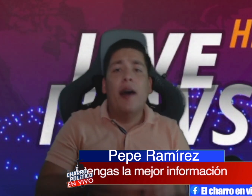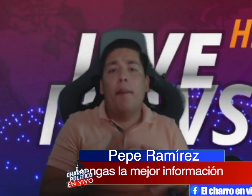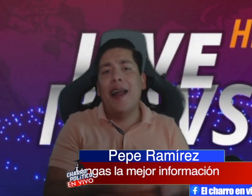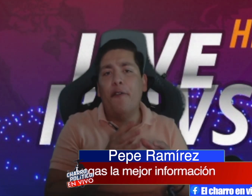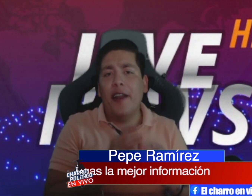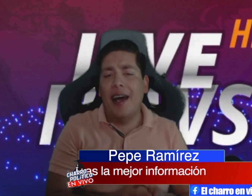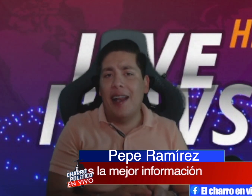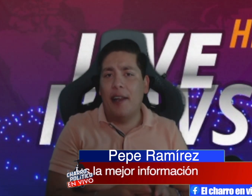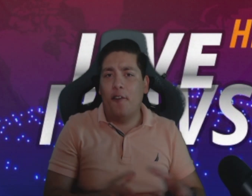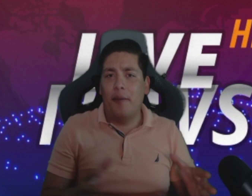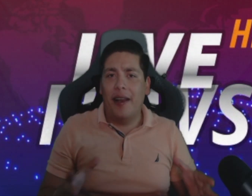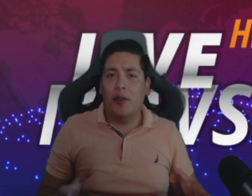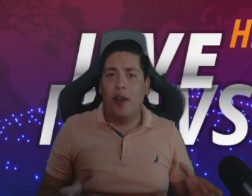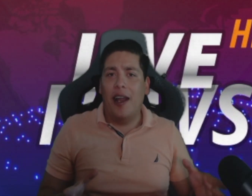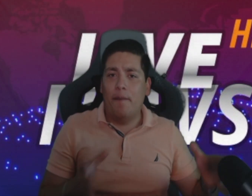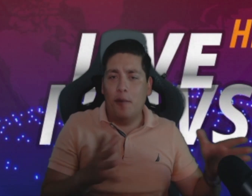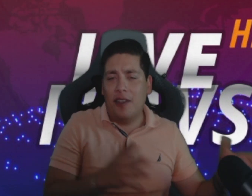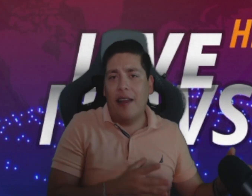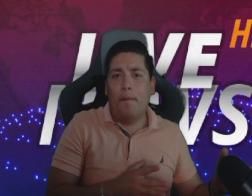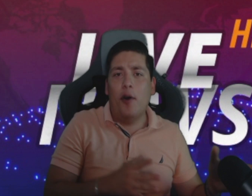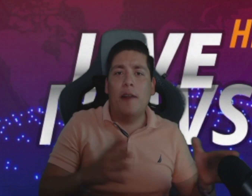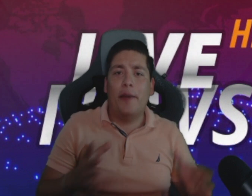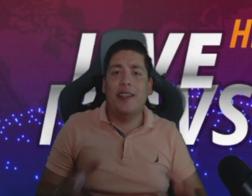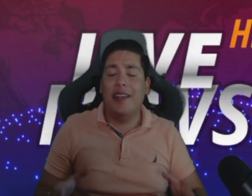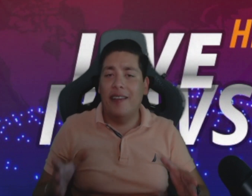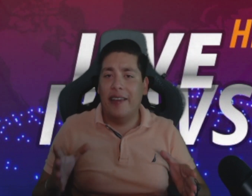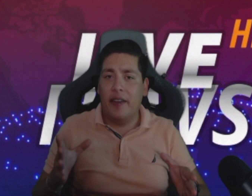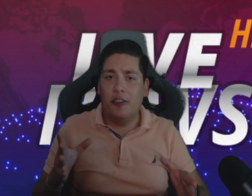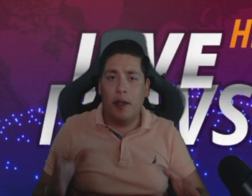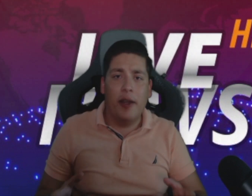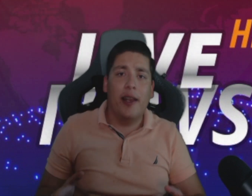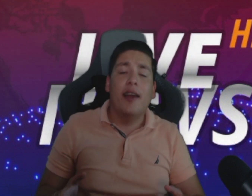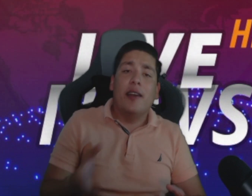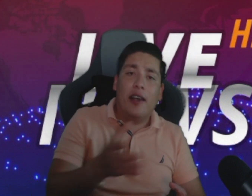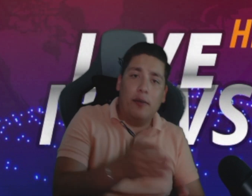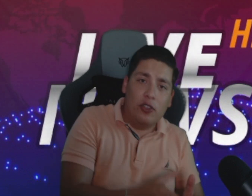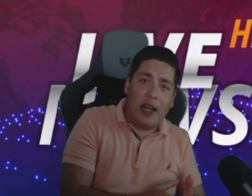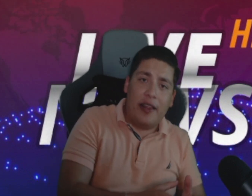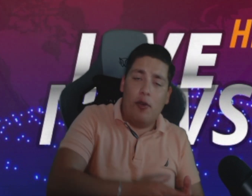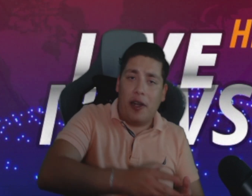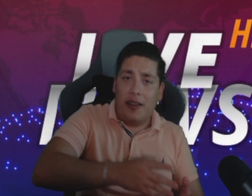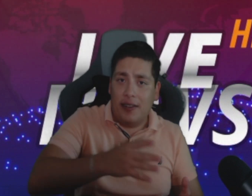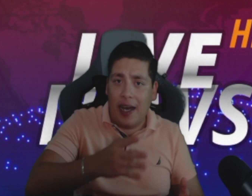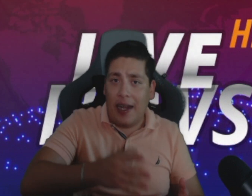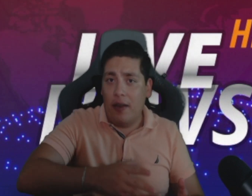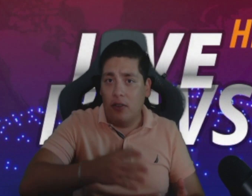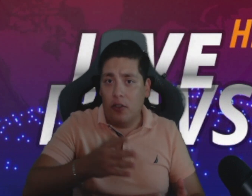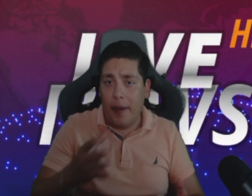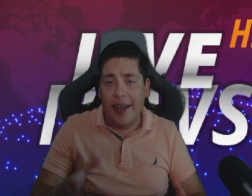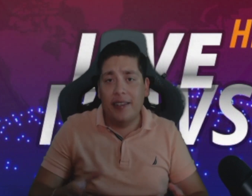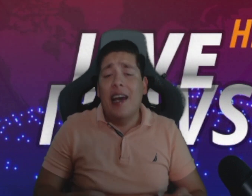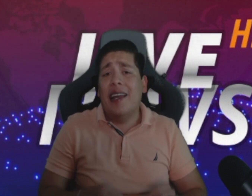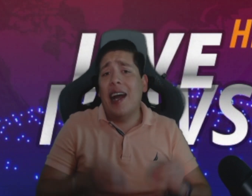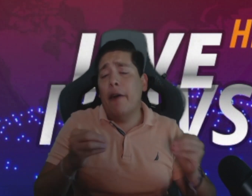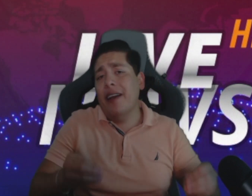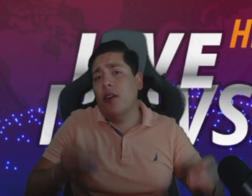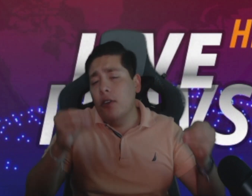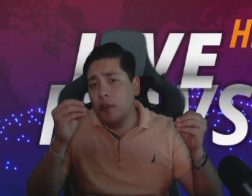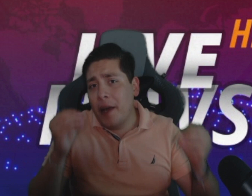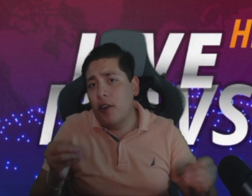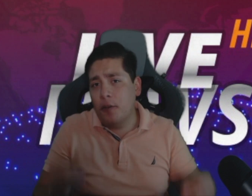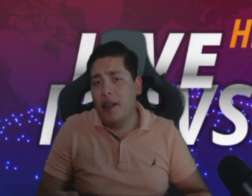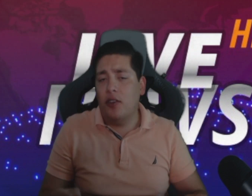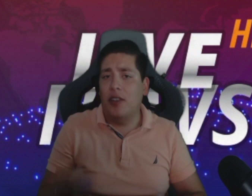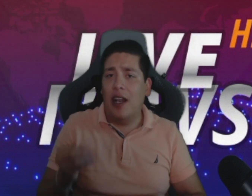posible para frenar la reforma electoral impulsada por el presidente Andrés Manuel, que busca democratizar a nuestro país y acabar con